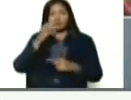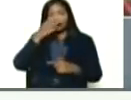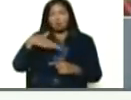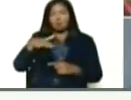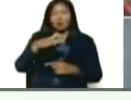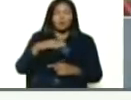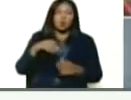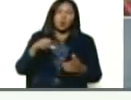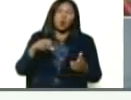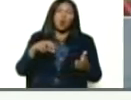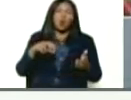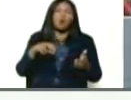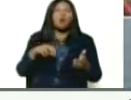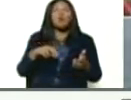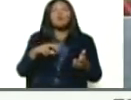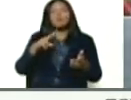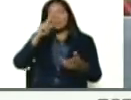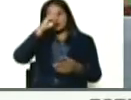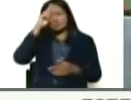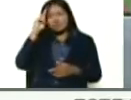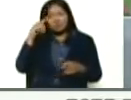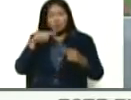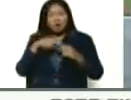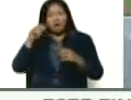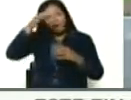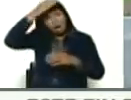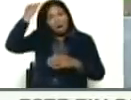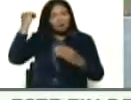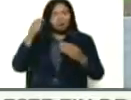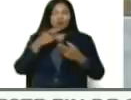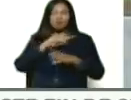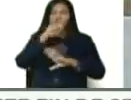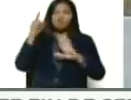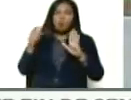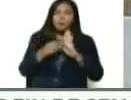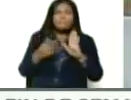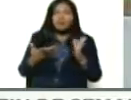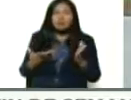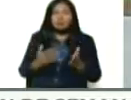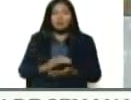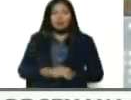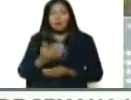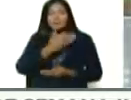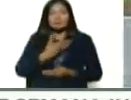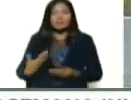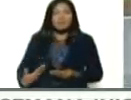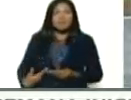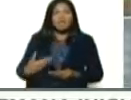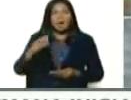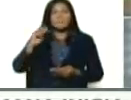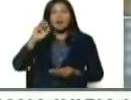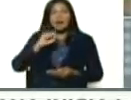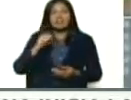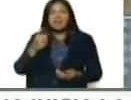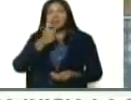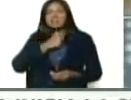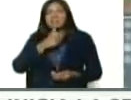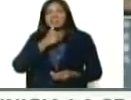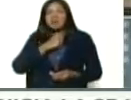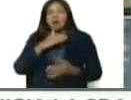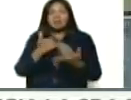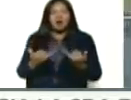con el pueblo árabe en general y con su presidente bashar el asad ha resistido